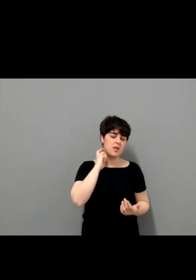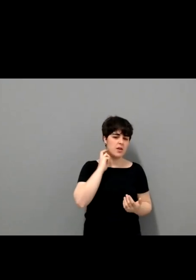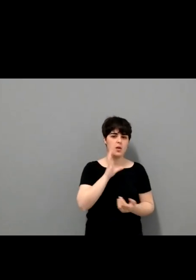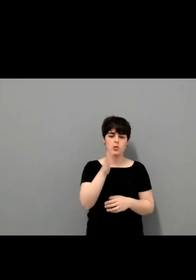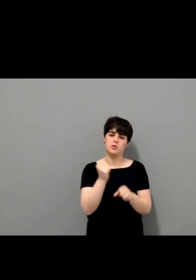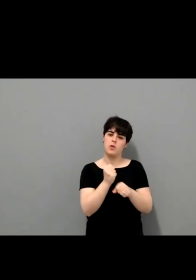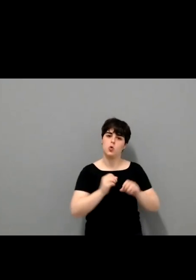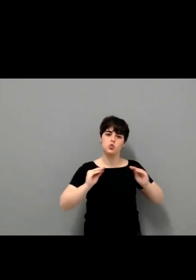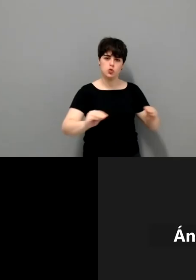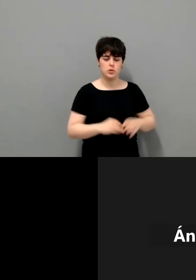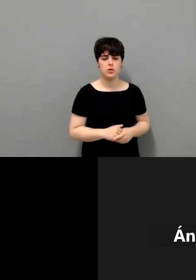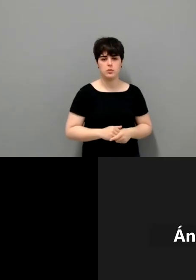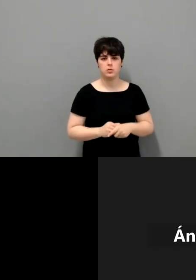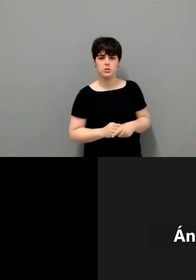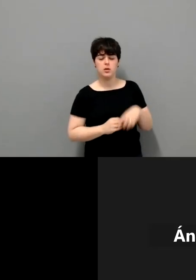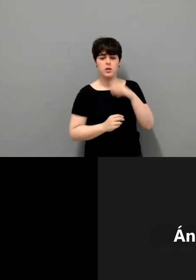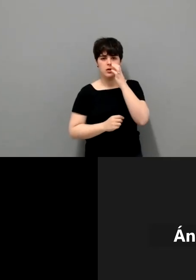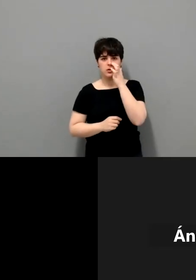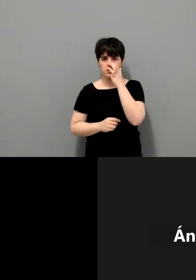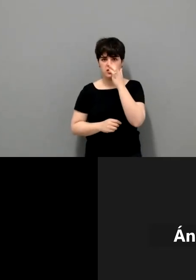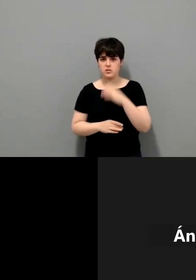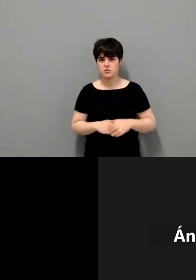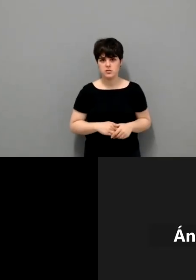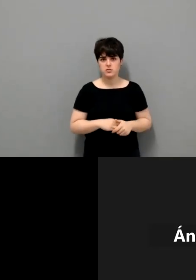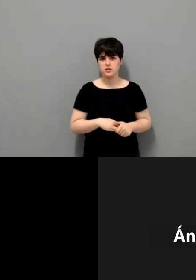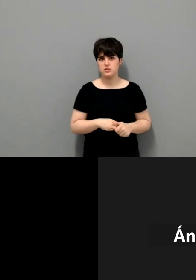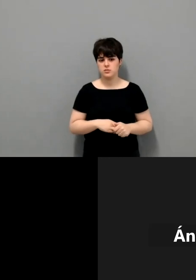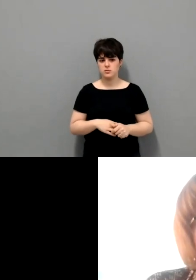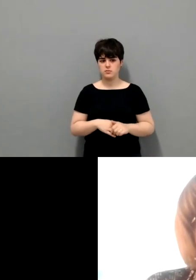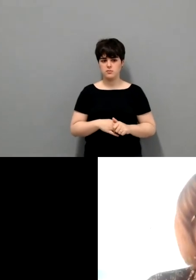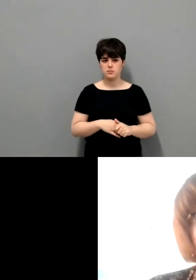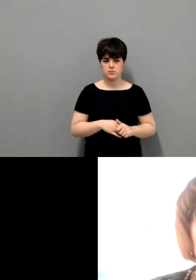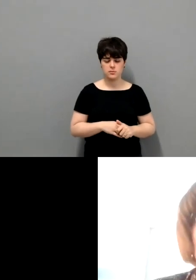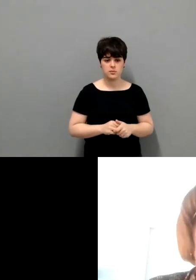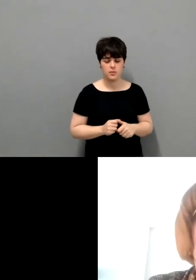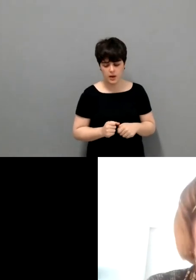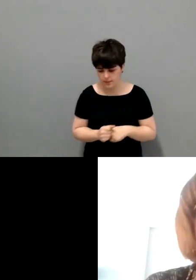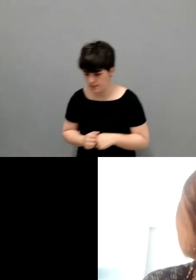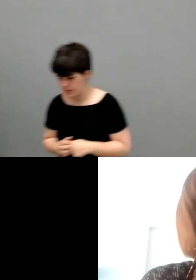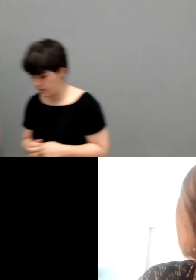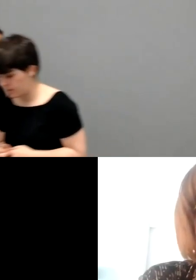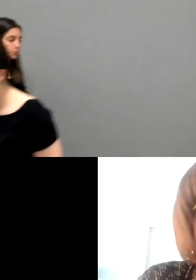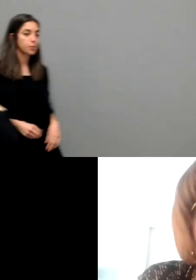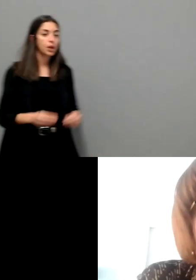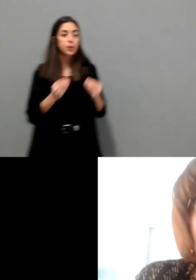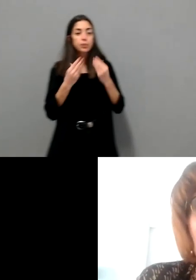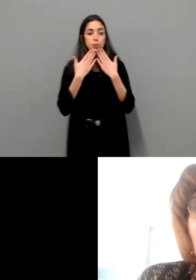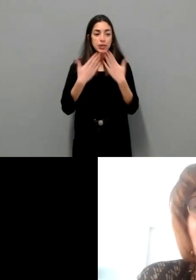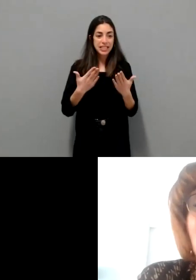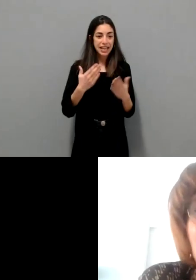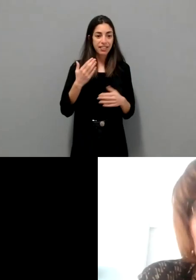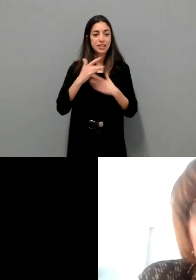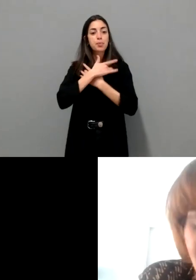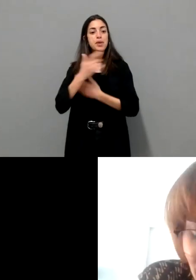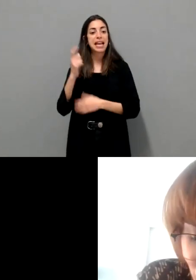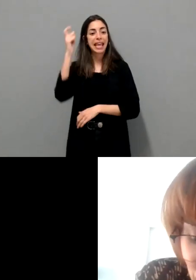trabajo. Muchísimas gracias, María José.